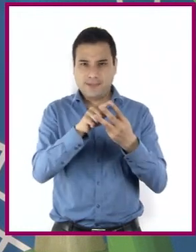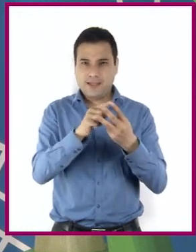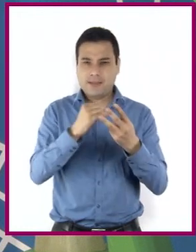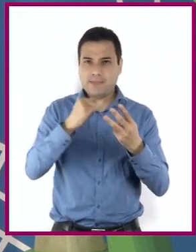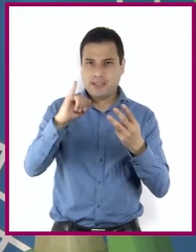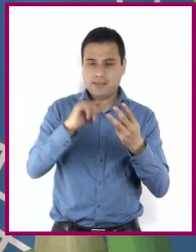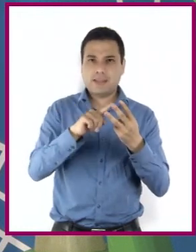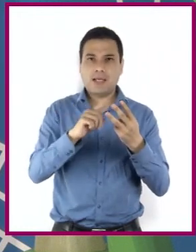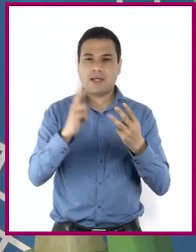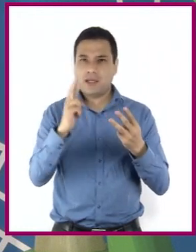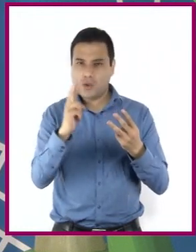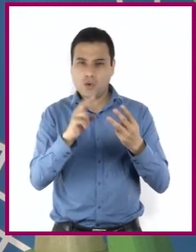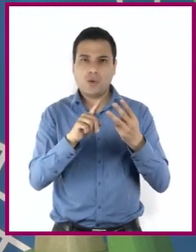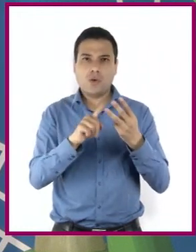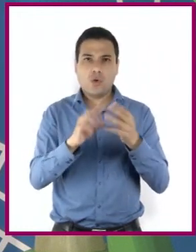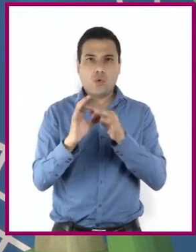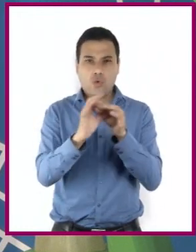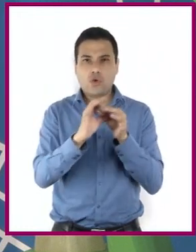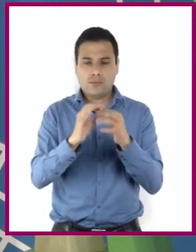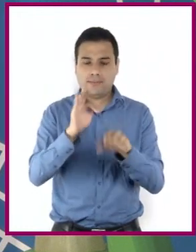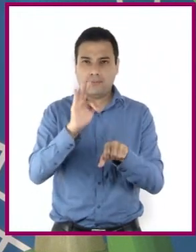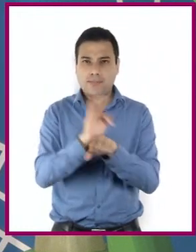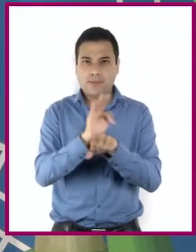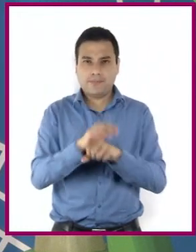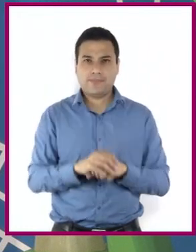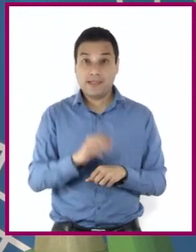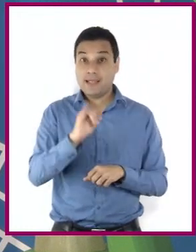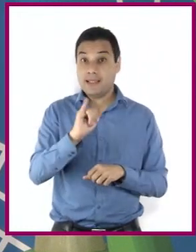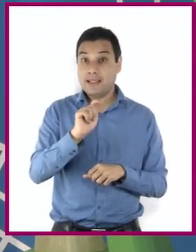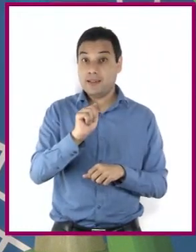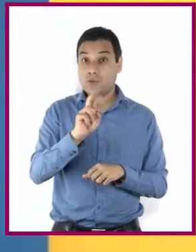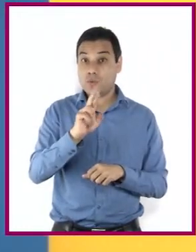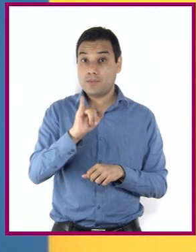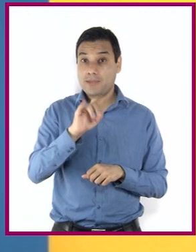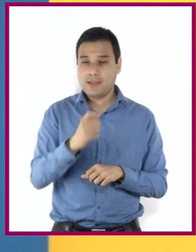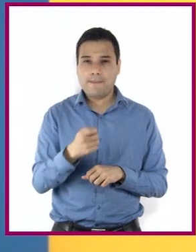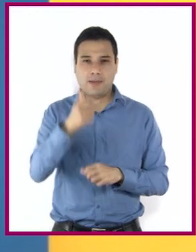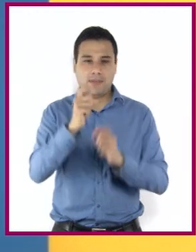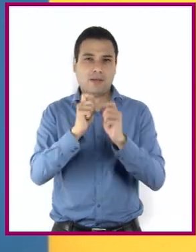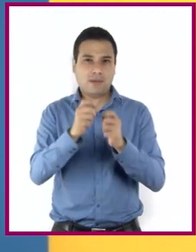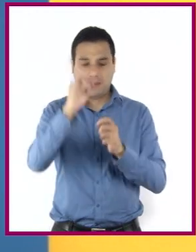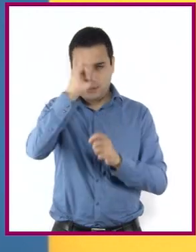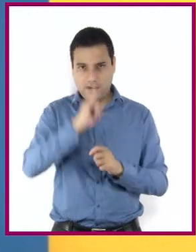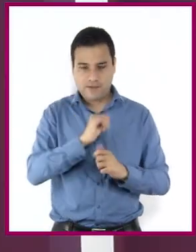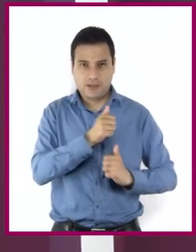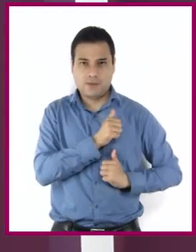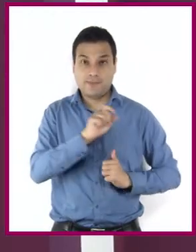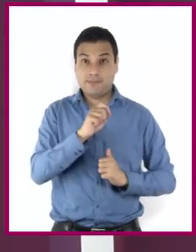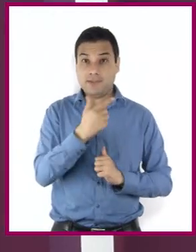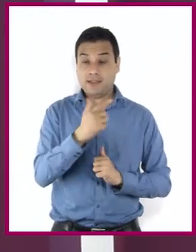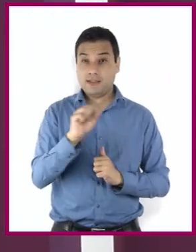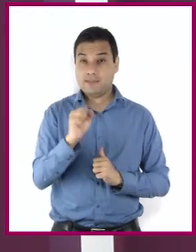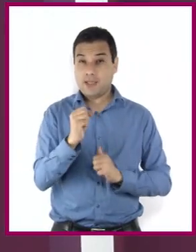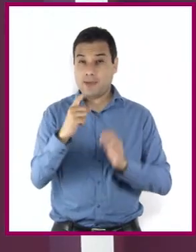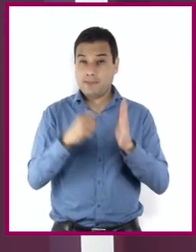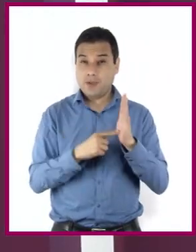y se nombró a Iturbide como primer jefe del ejército. El 27 de septiembre